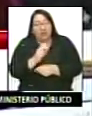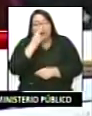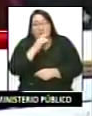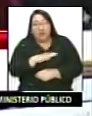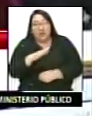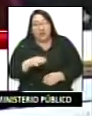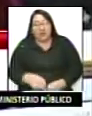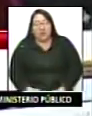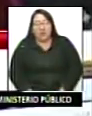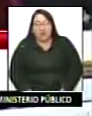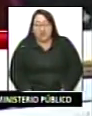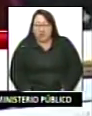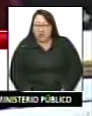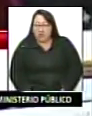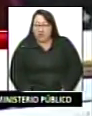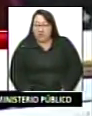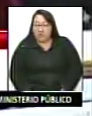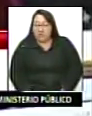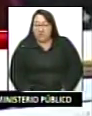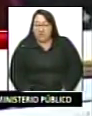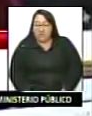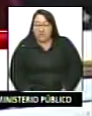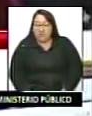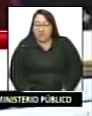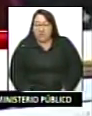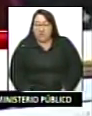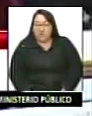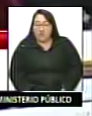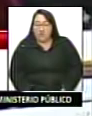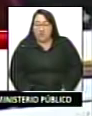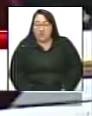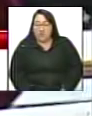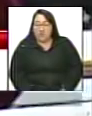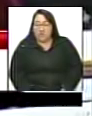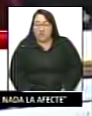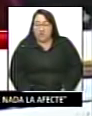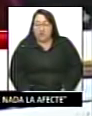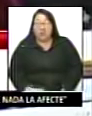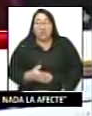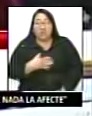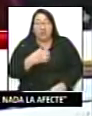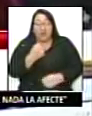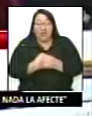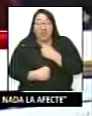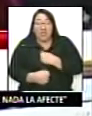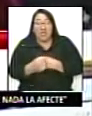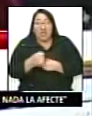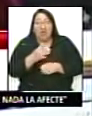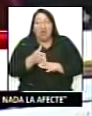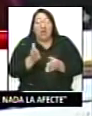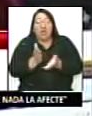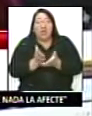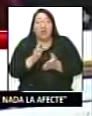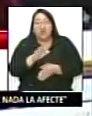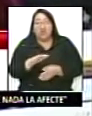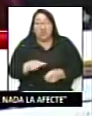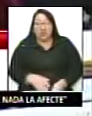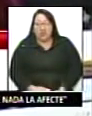niños. Yo, a mi edad, he tenido hijas pequeñas que fueron al kinder, y cuando hablaban